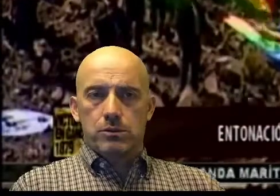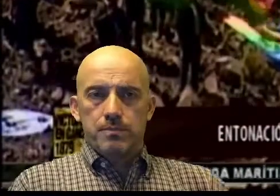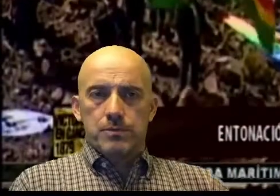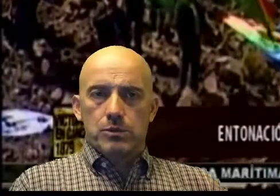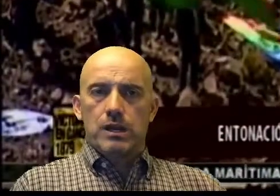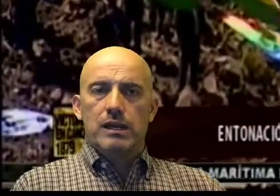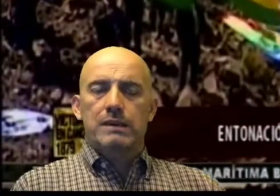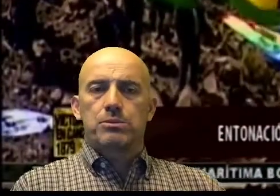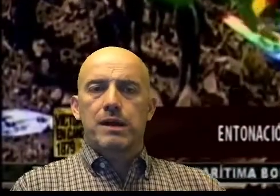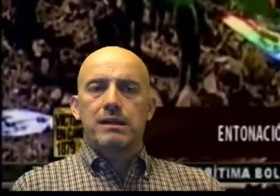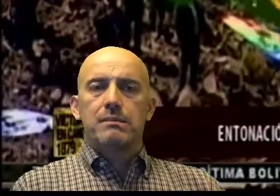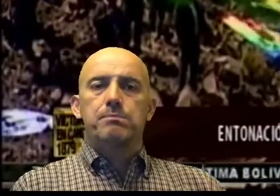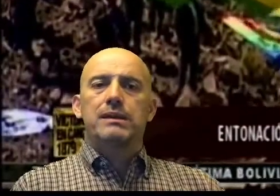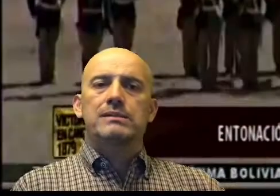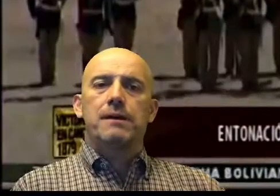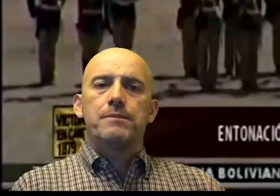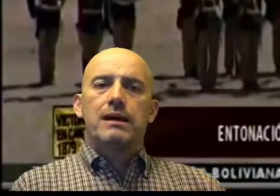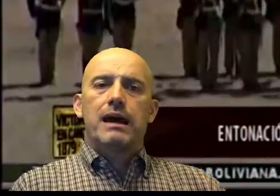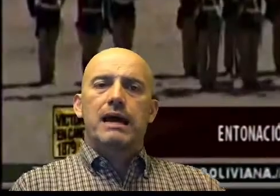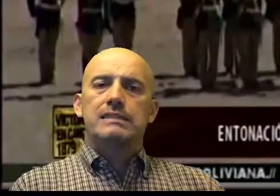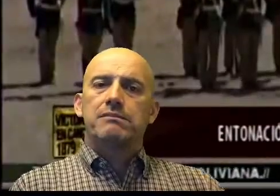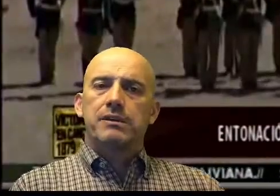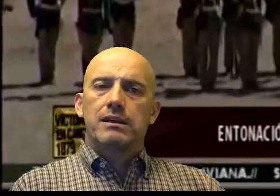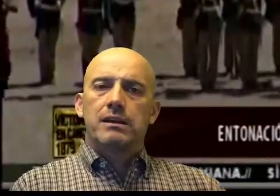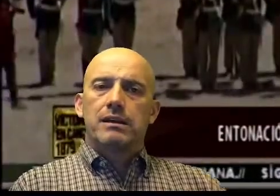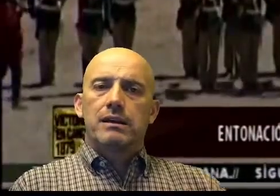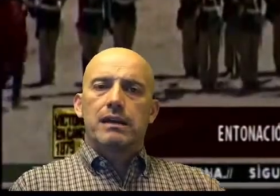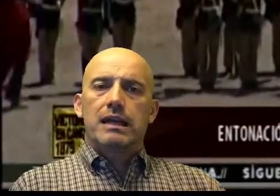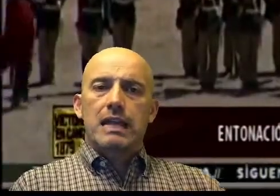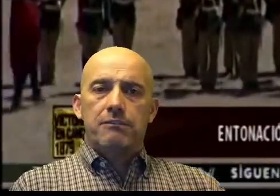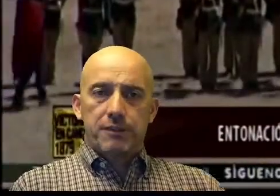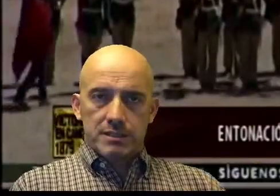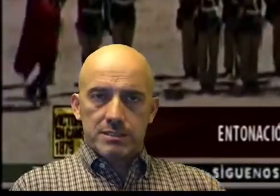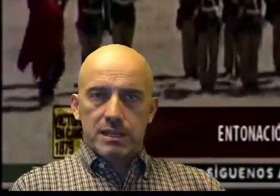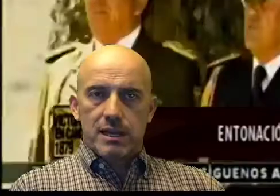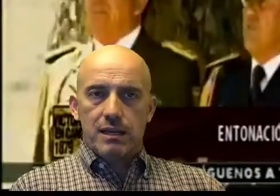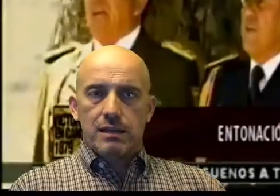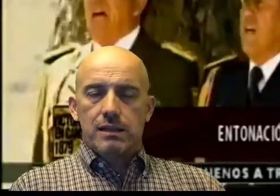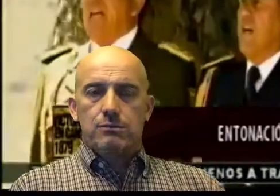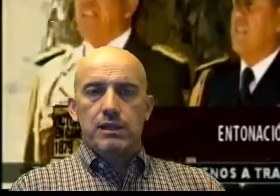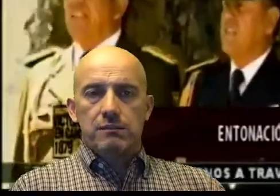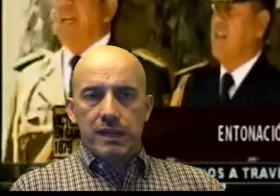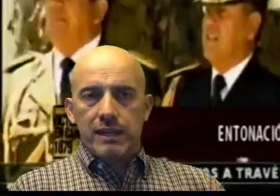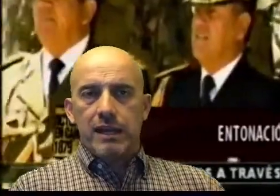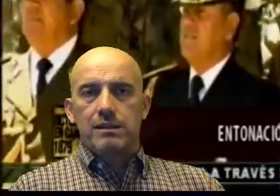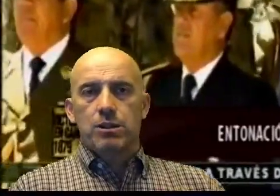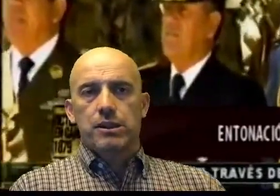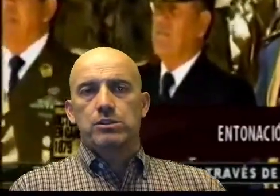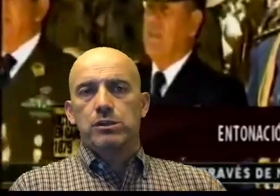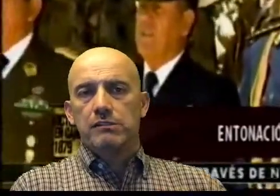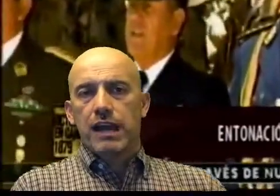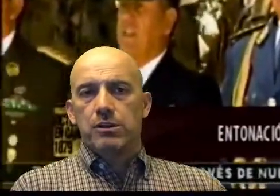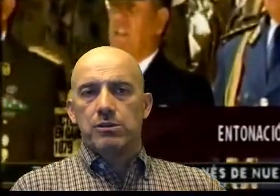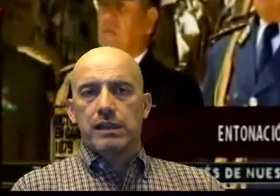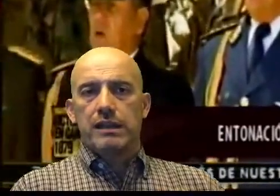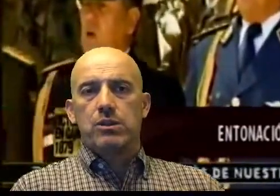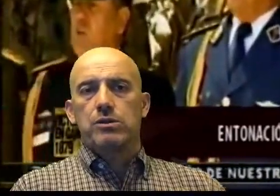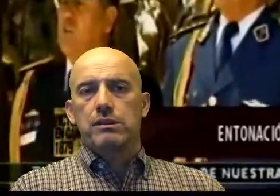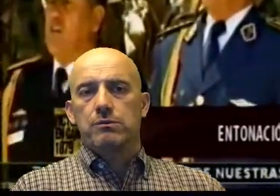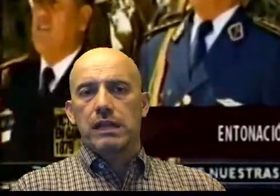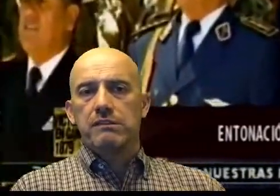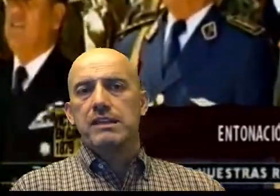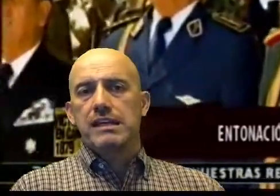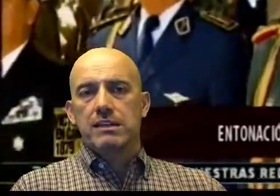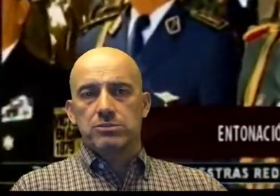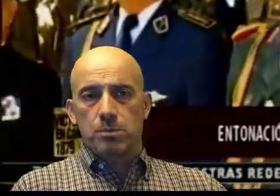boliviano una liga por mar empieza a hacer ver que la defensa boliviana de los derechos humanos de la